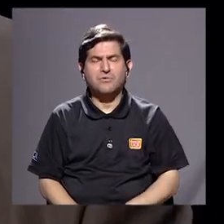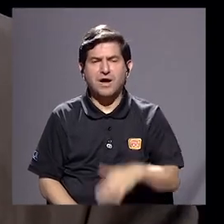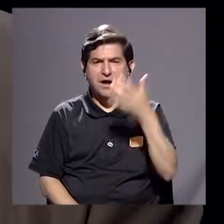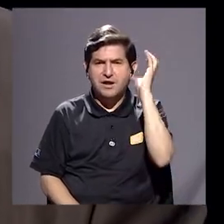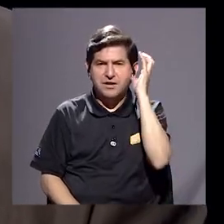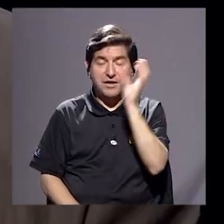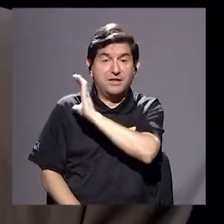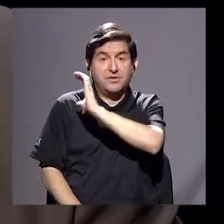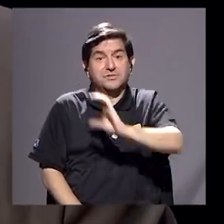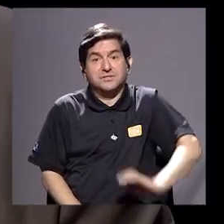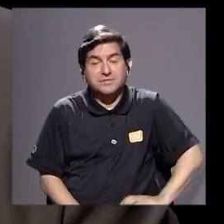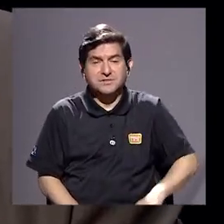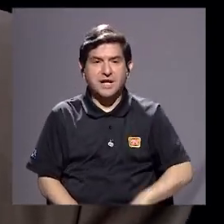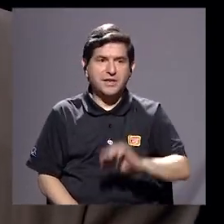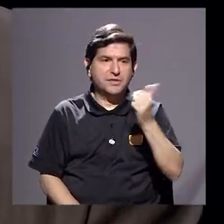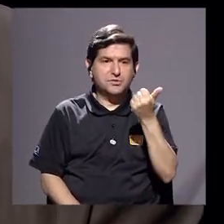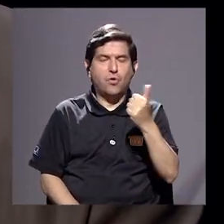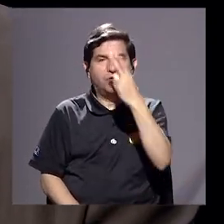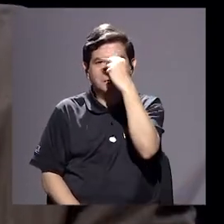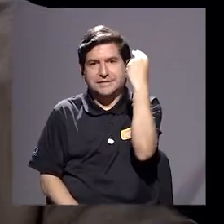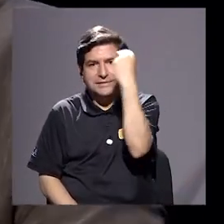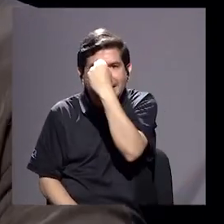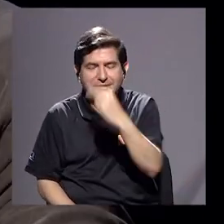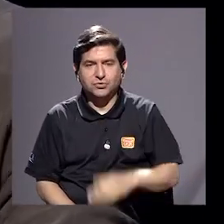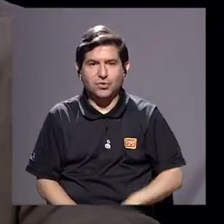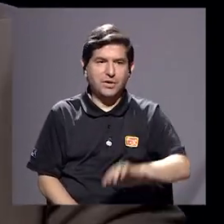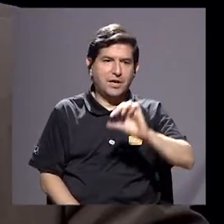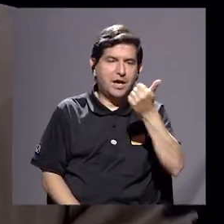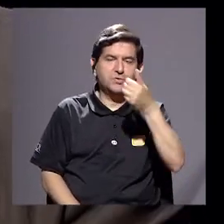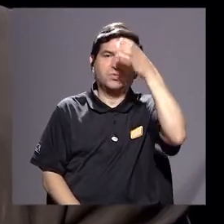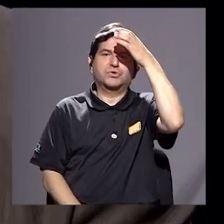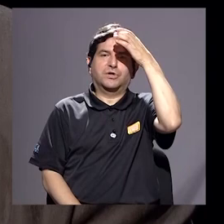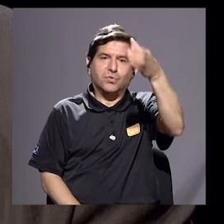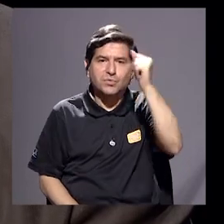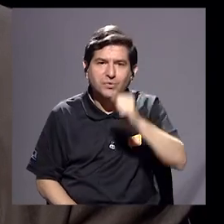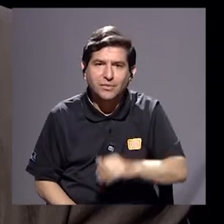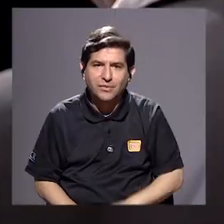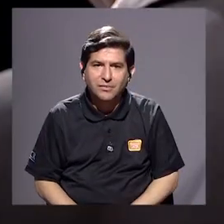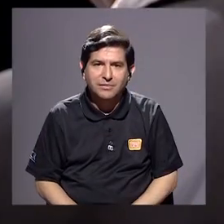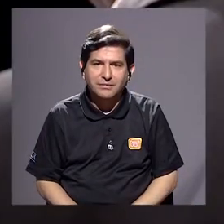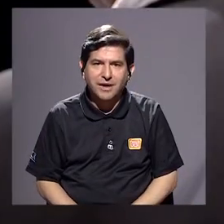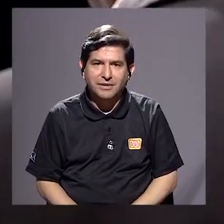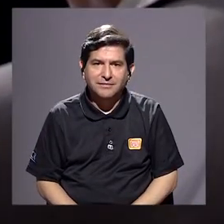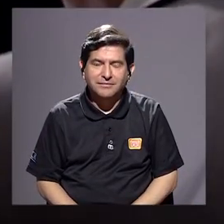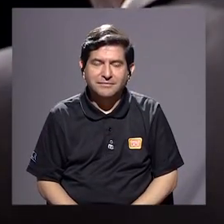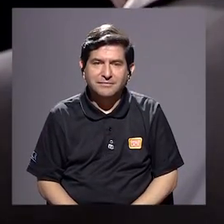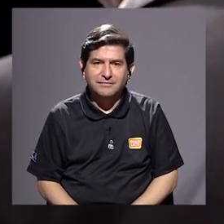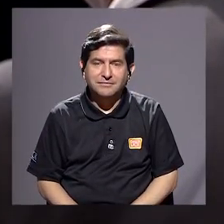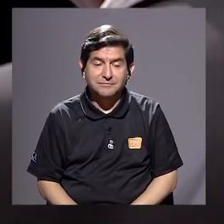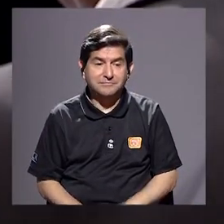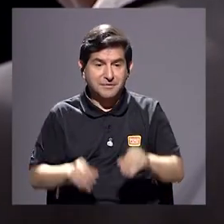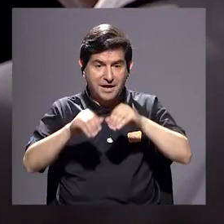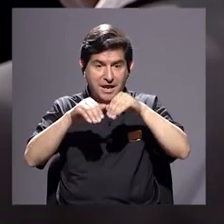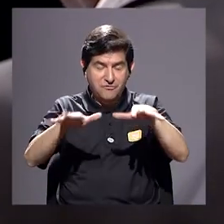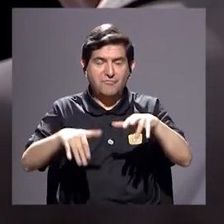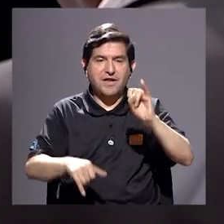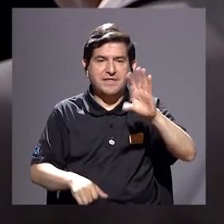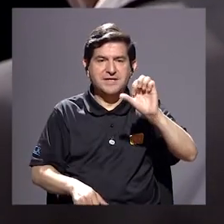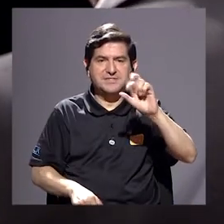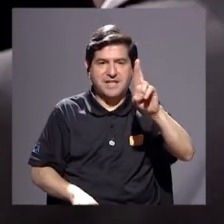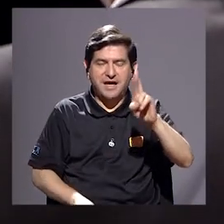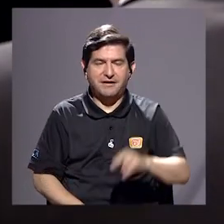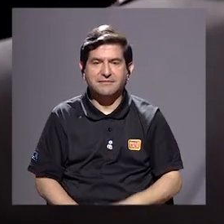cristianas otras emisoras católicas otras emisoras culturales verdades que pertenecen a la red y ser